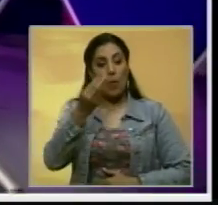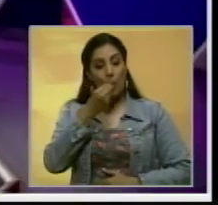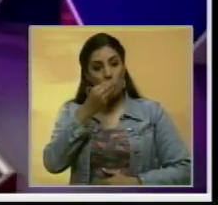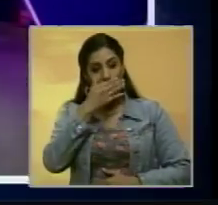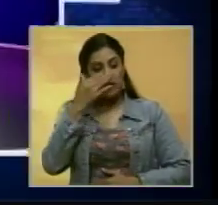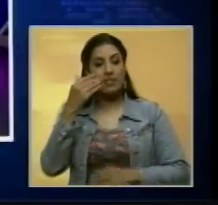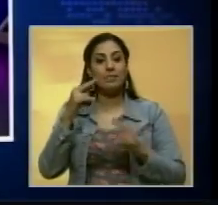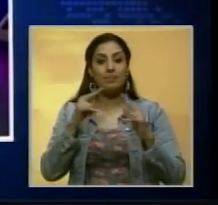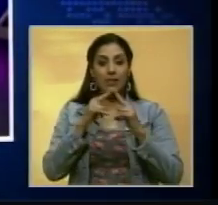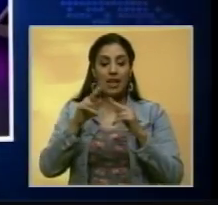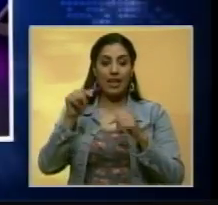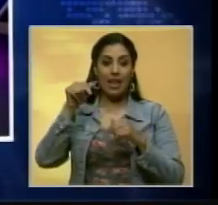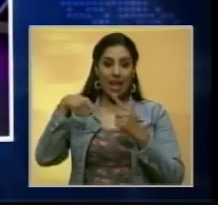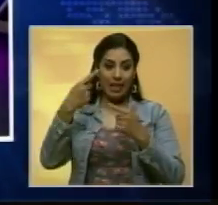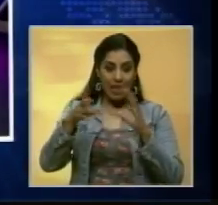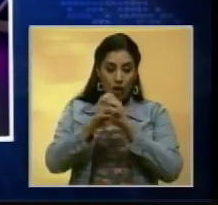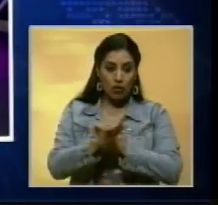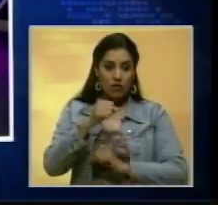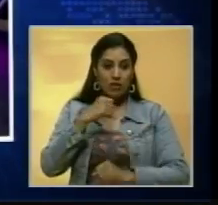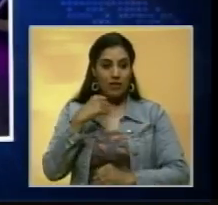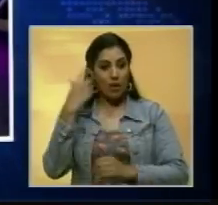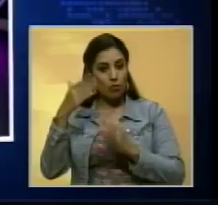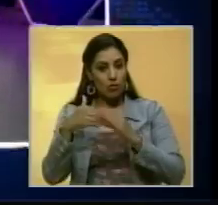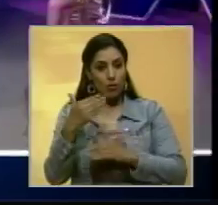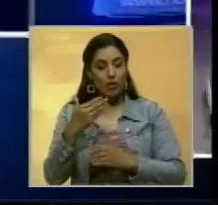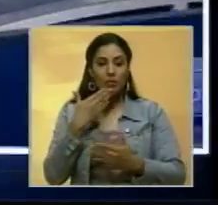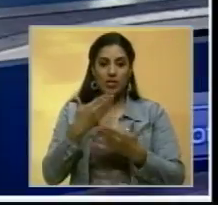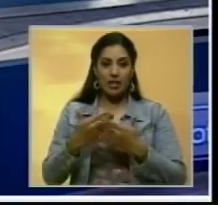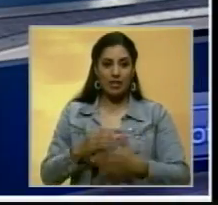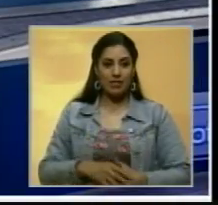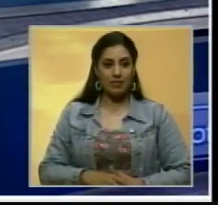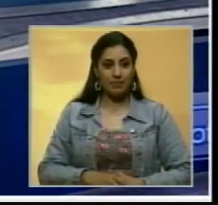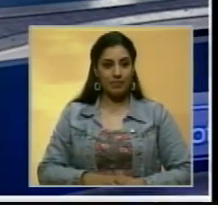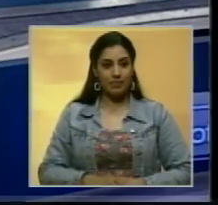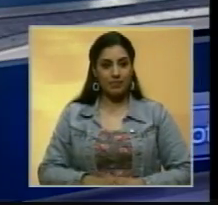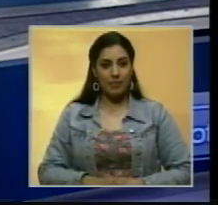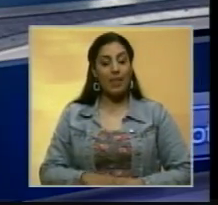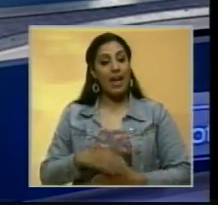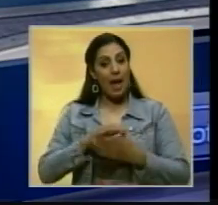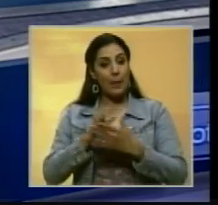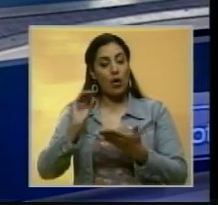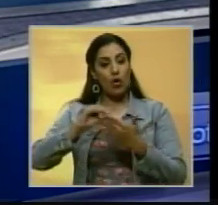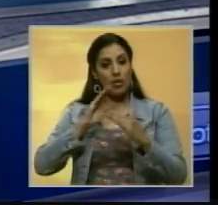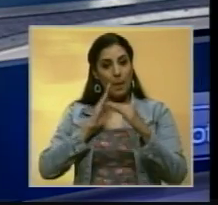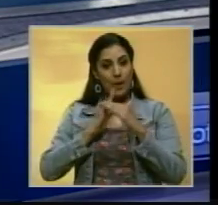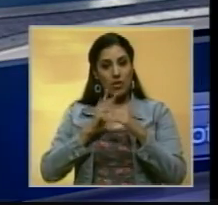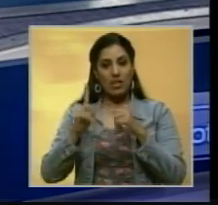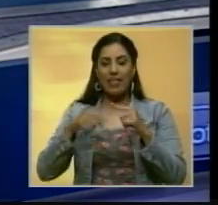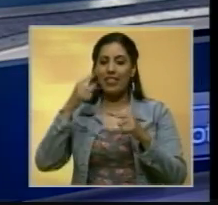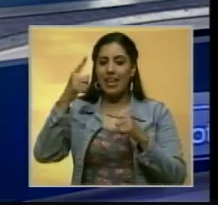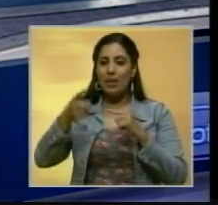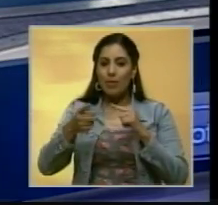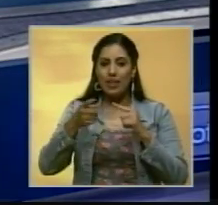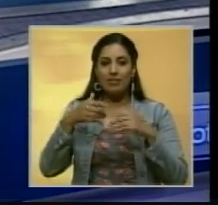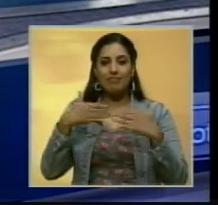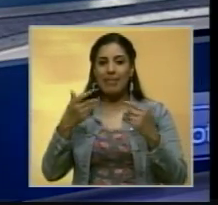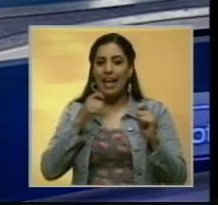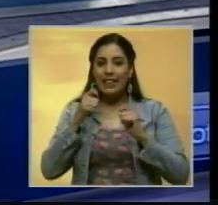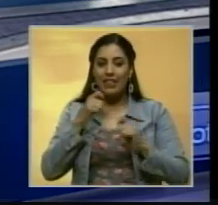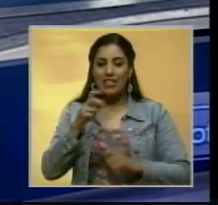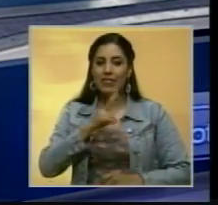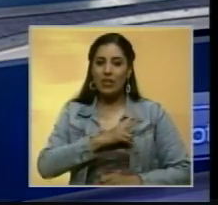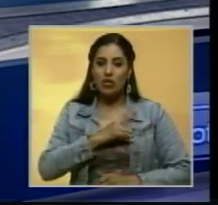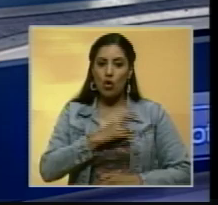buen apetito y nos vemos esta noche en la emisión estelar. Muchas gracias, Carielis. Amigos, vamos a la pausa y al regreso, en